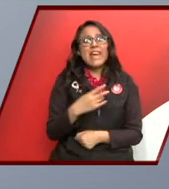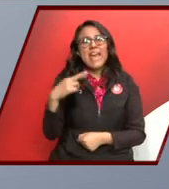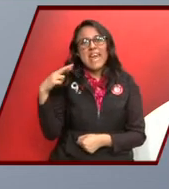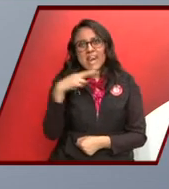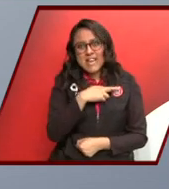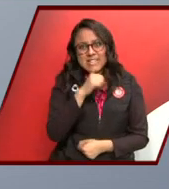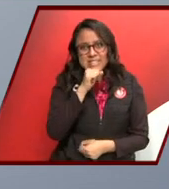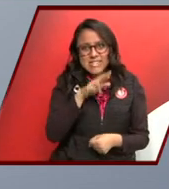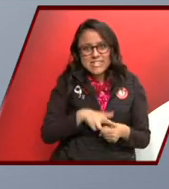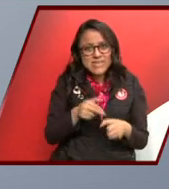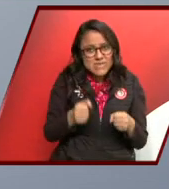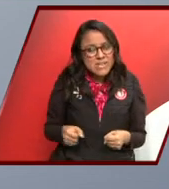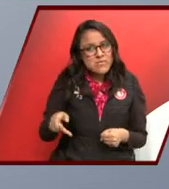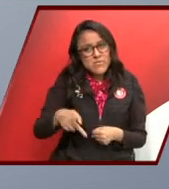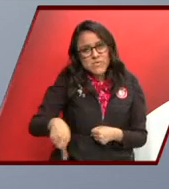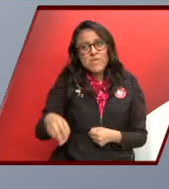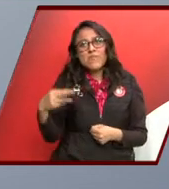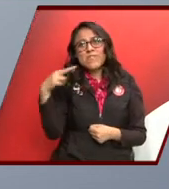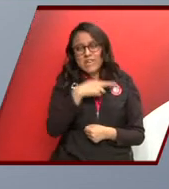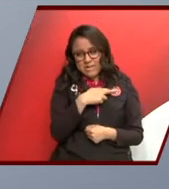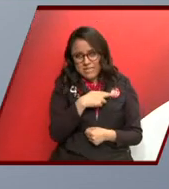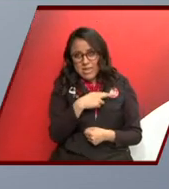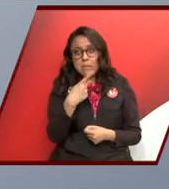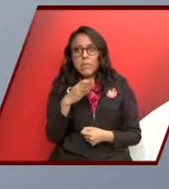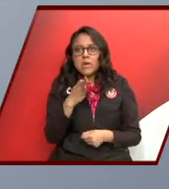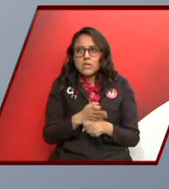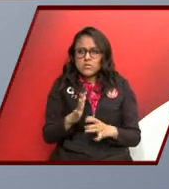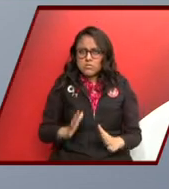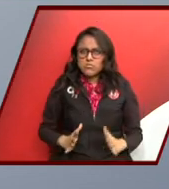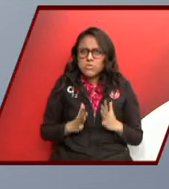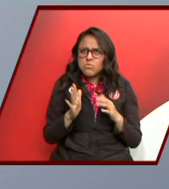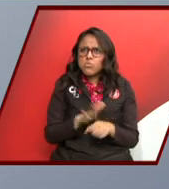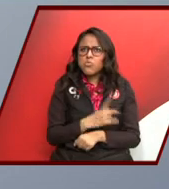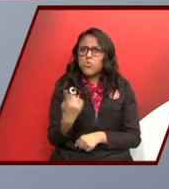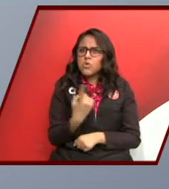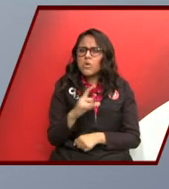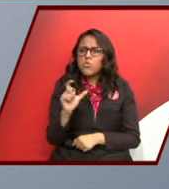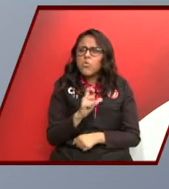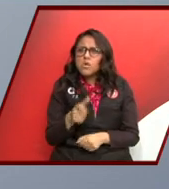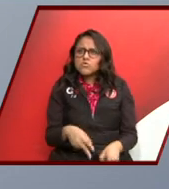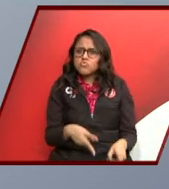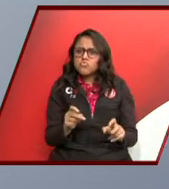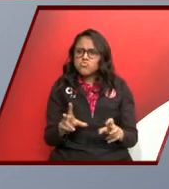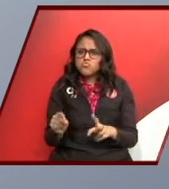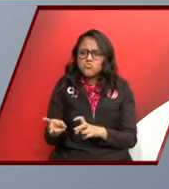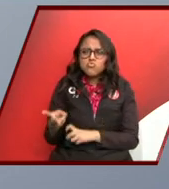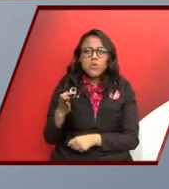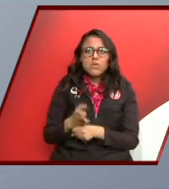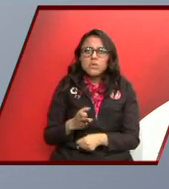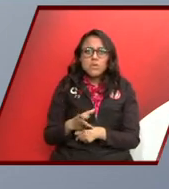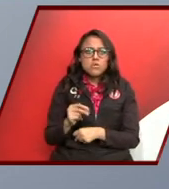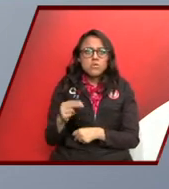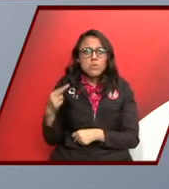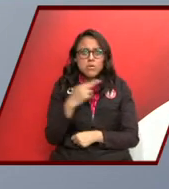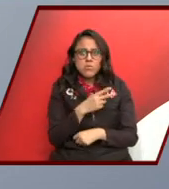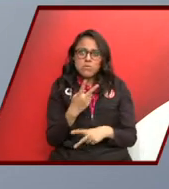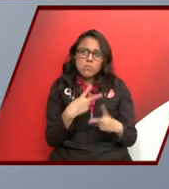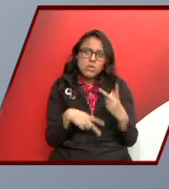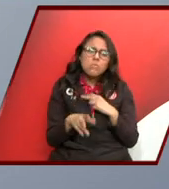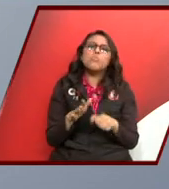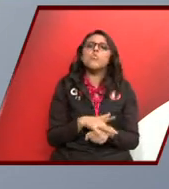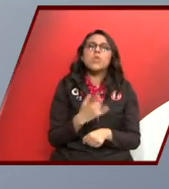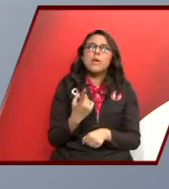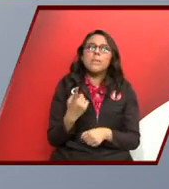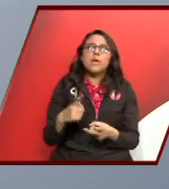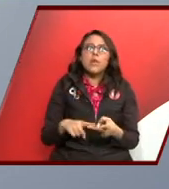caso. La Secretaría de Seguridad Pública también. Pero la sorpresa de los vecinos es, cuando los están asaltando, ¿por qué no llegan tan rápido los elementos?